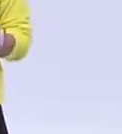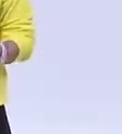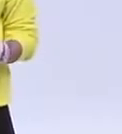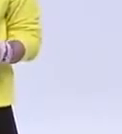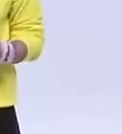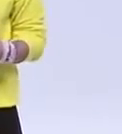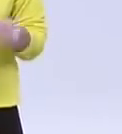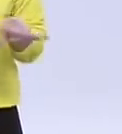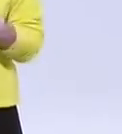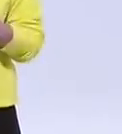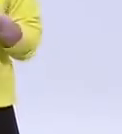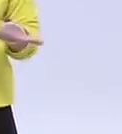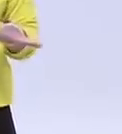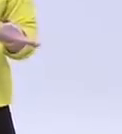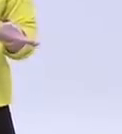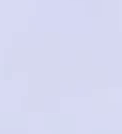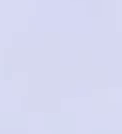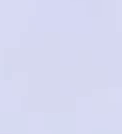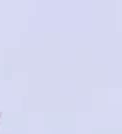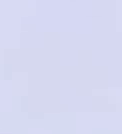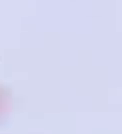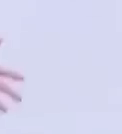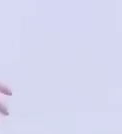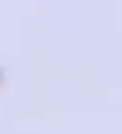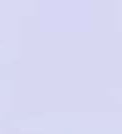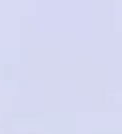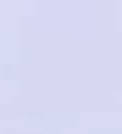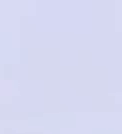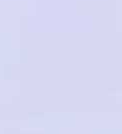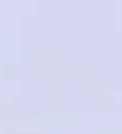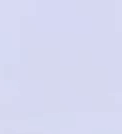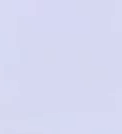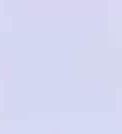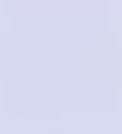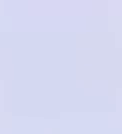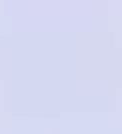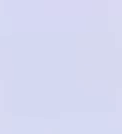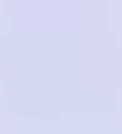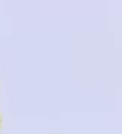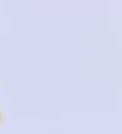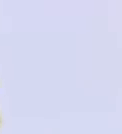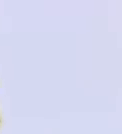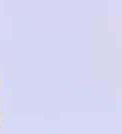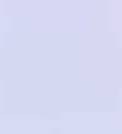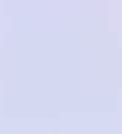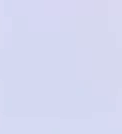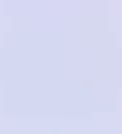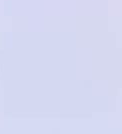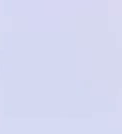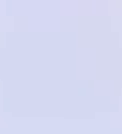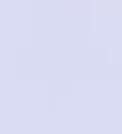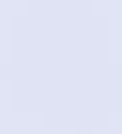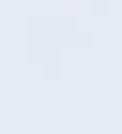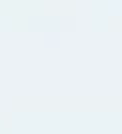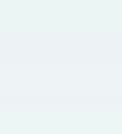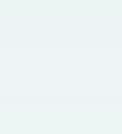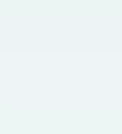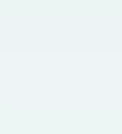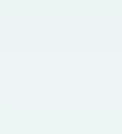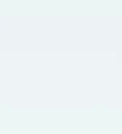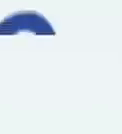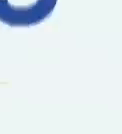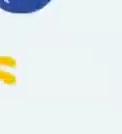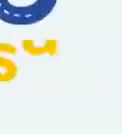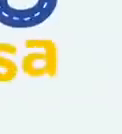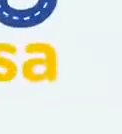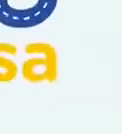17 grados centígrados, o sea que hace un friazo. Bueno, ahora quédense con nosotros que ya regresamos aquí en Aprendo en Casa.